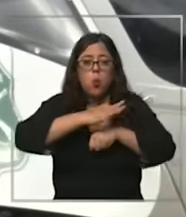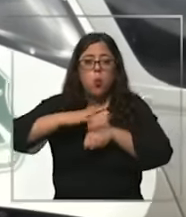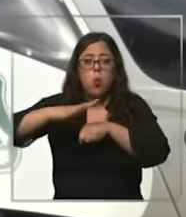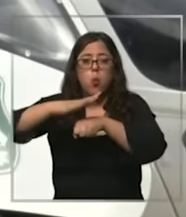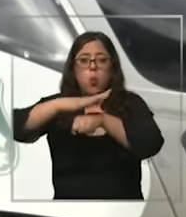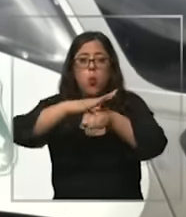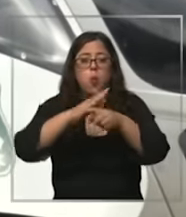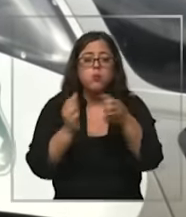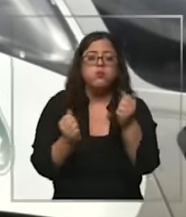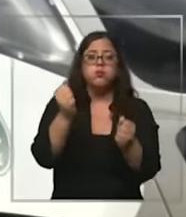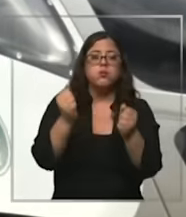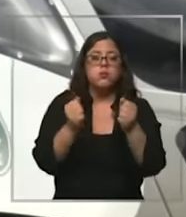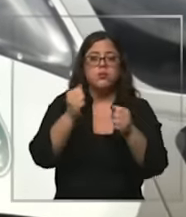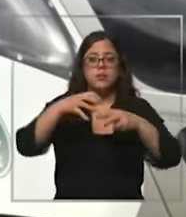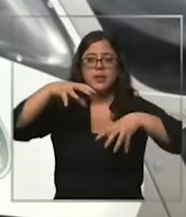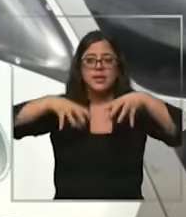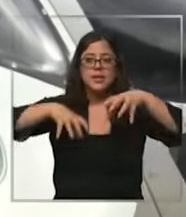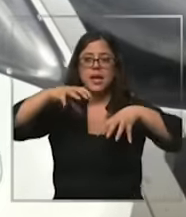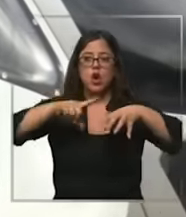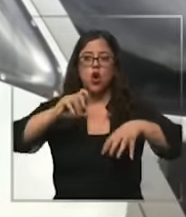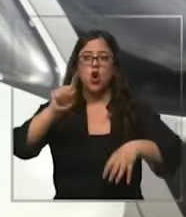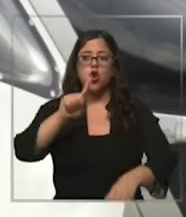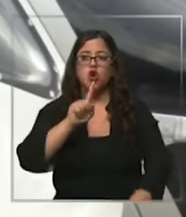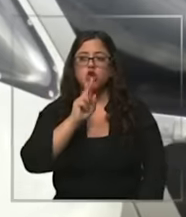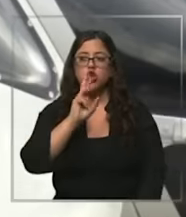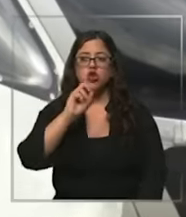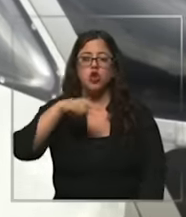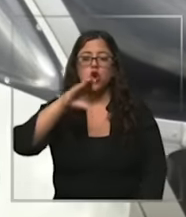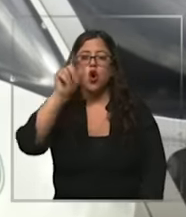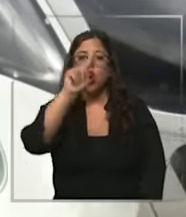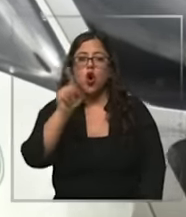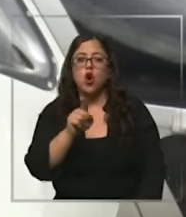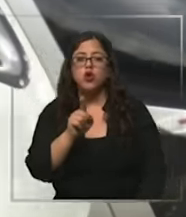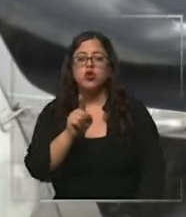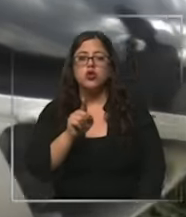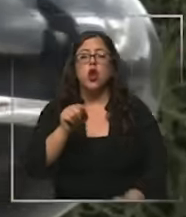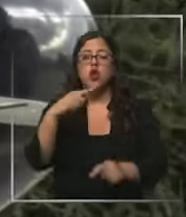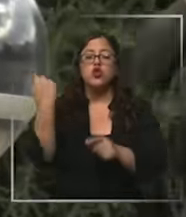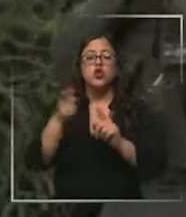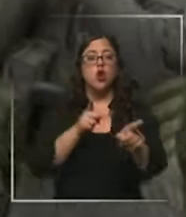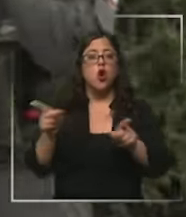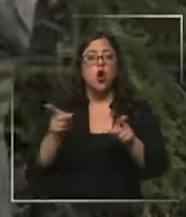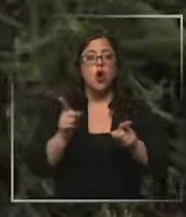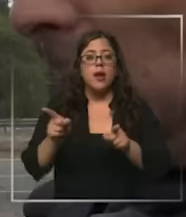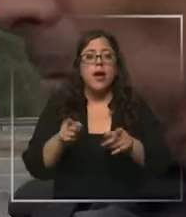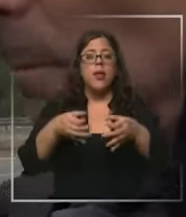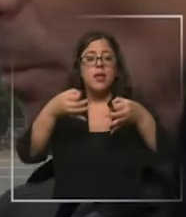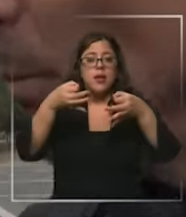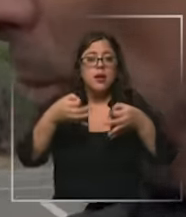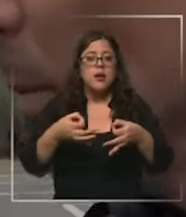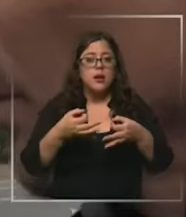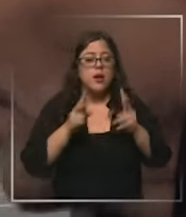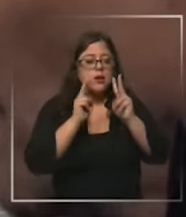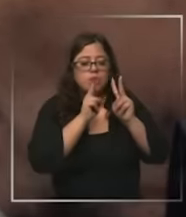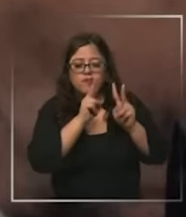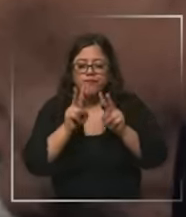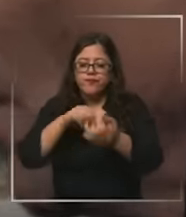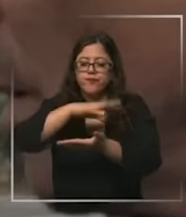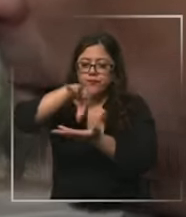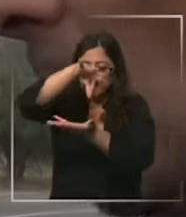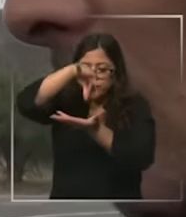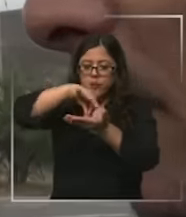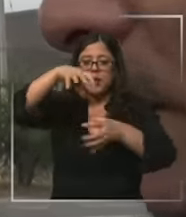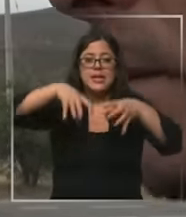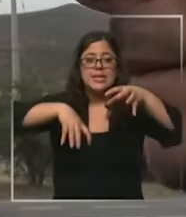Los Troncos en busca de los cultivos clandestinos. Nosotros tenemos unas coordenadas delimitadas donde debiera estar la plantación emplazada en el